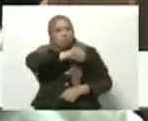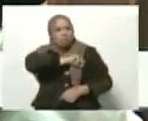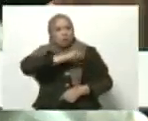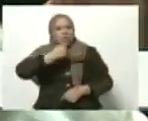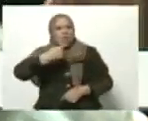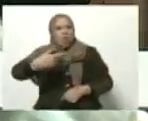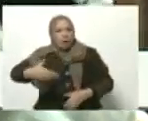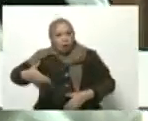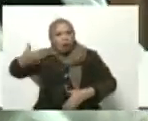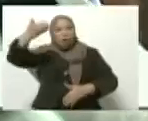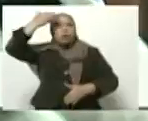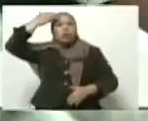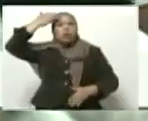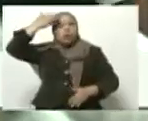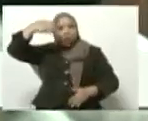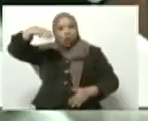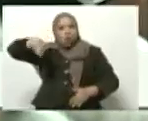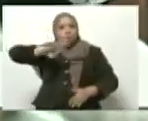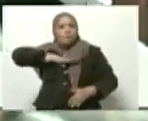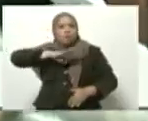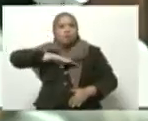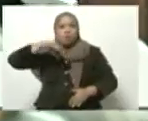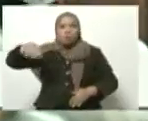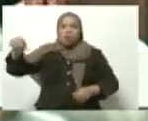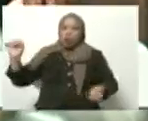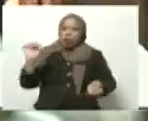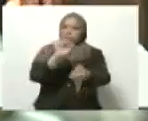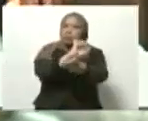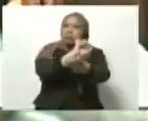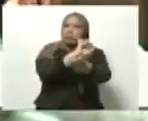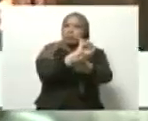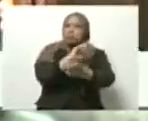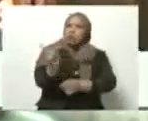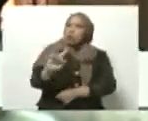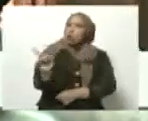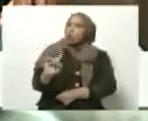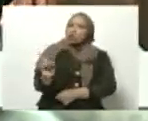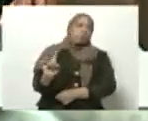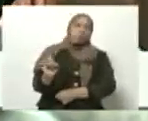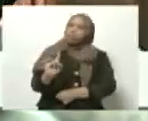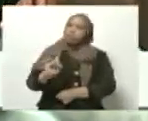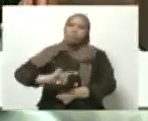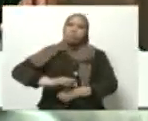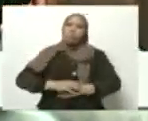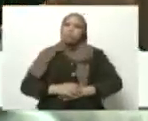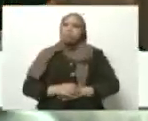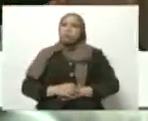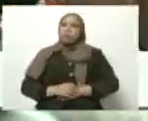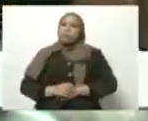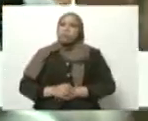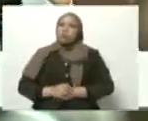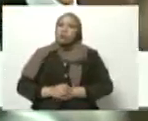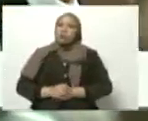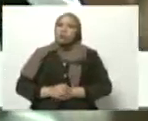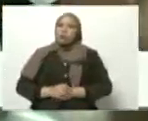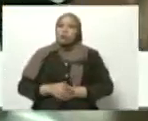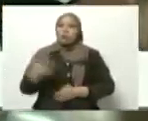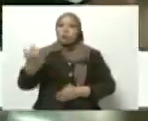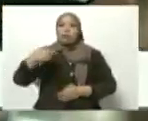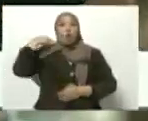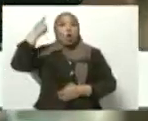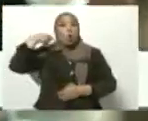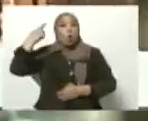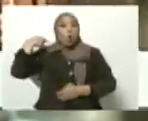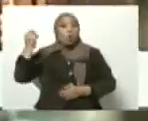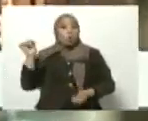rey de su país? ¿Iría preso? Me dijo, no, no iría preso. Lo mandaríamos a un manicomio porque tiene